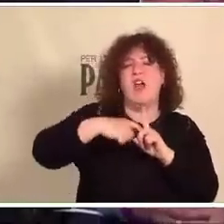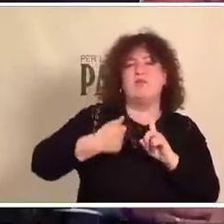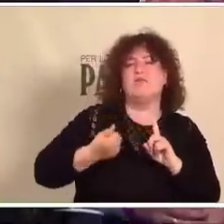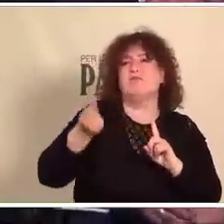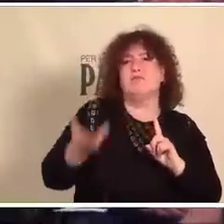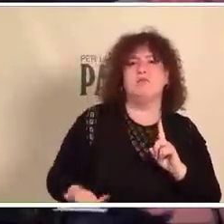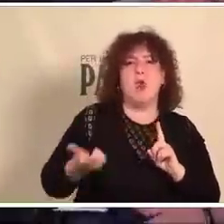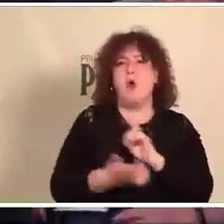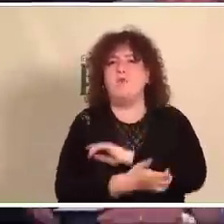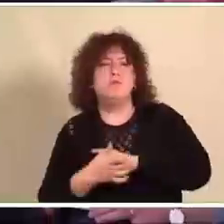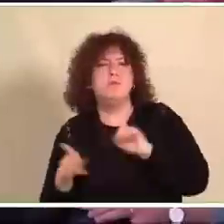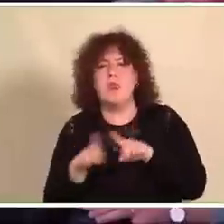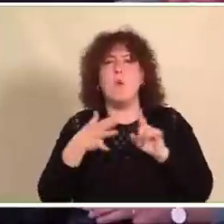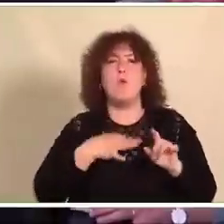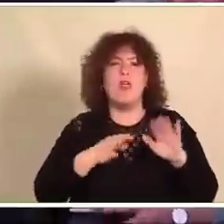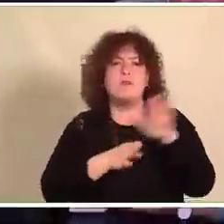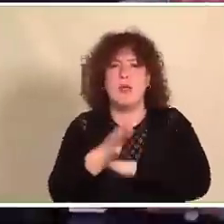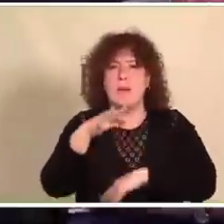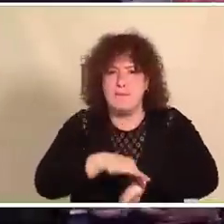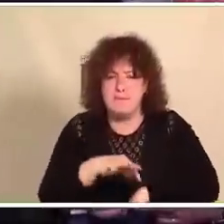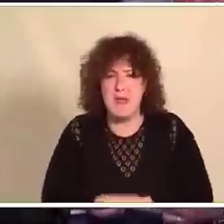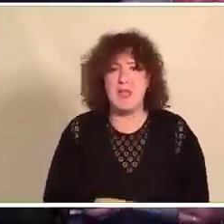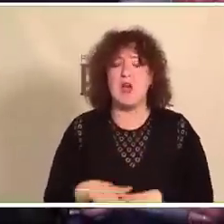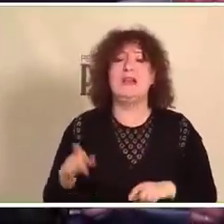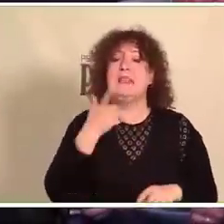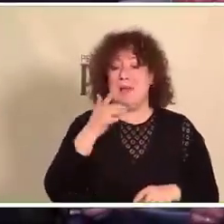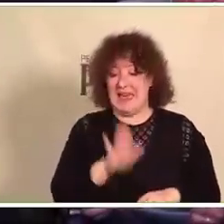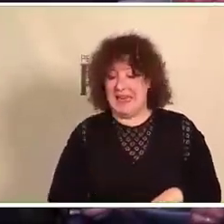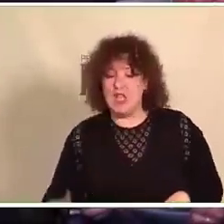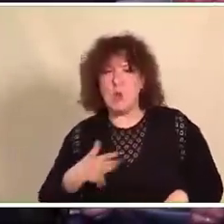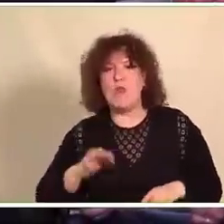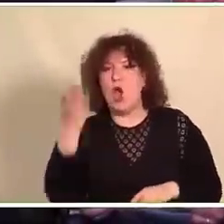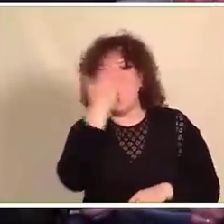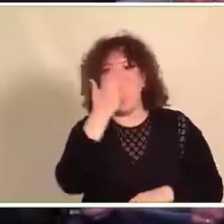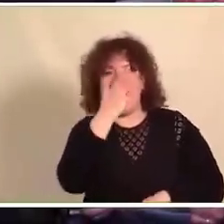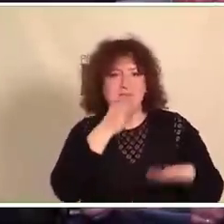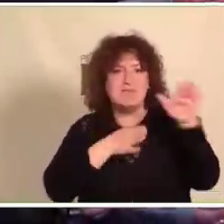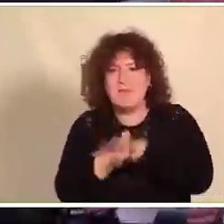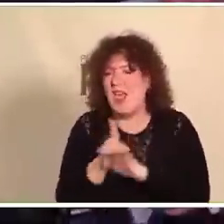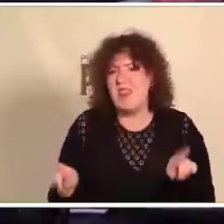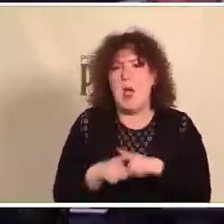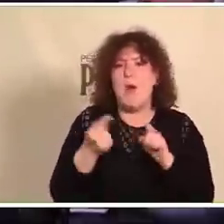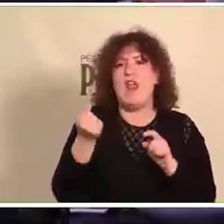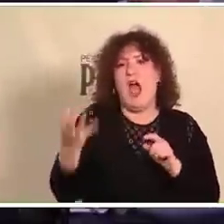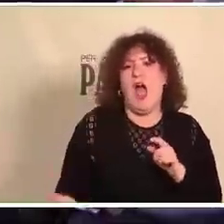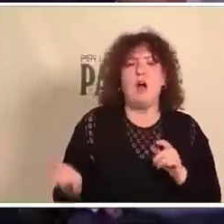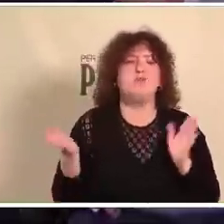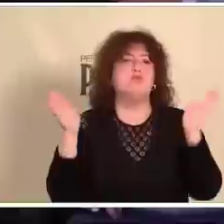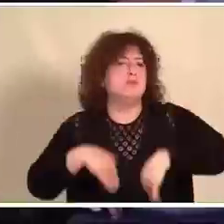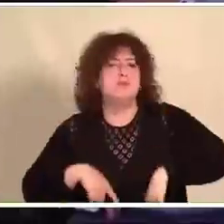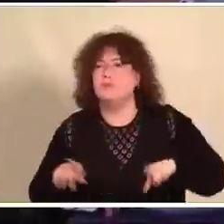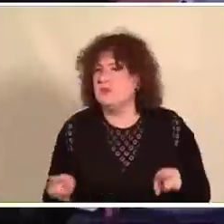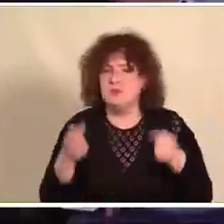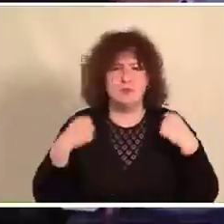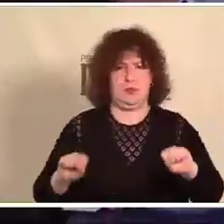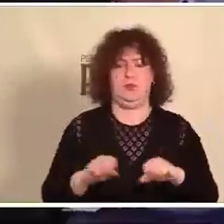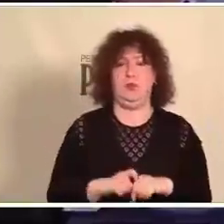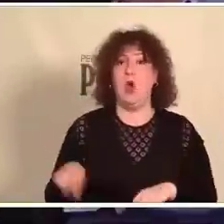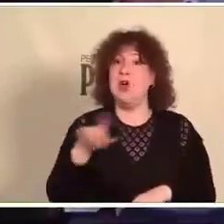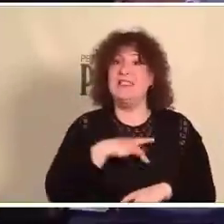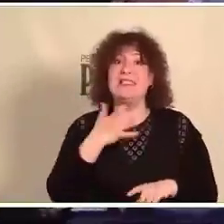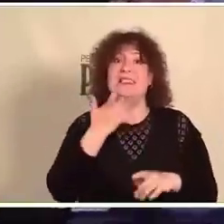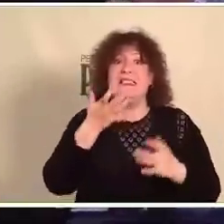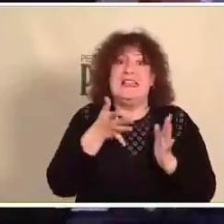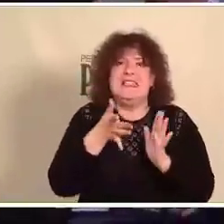independientemente del saldo que viene en su cuenta bancaria seguridad es saber que cuando las cosas se ponen difíciles y